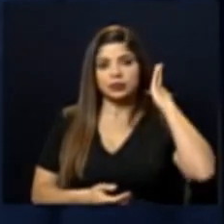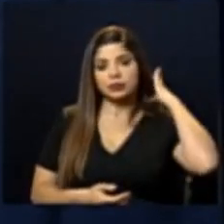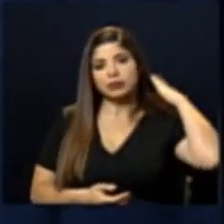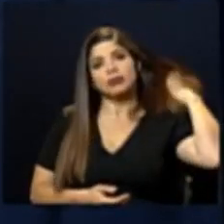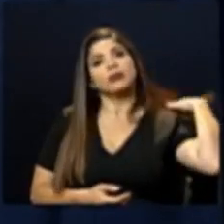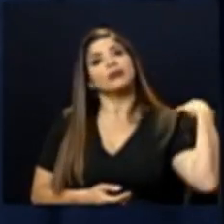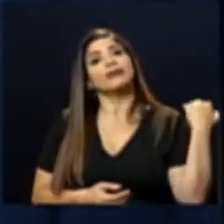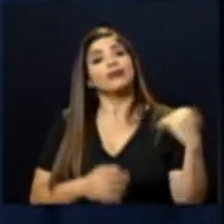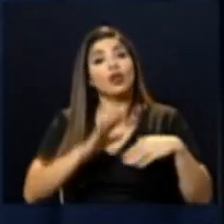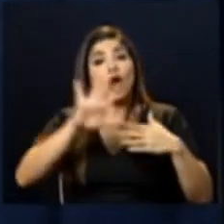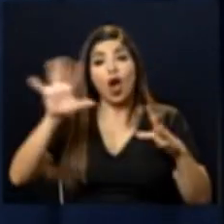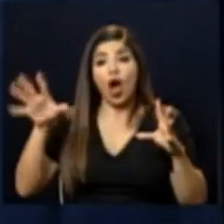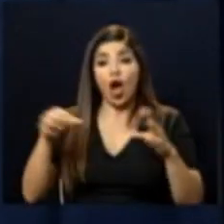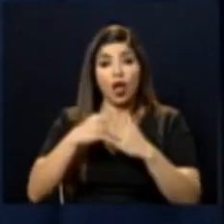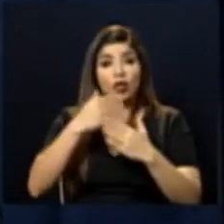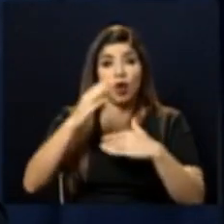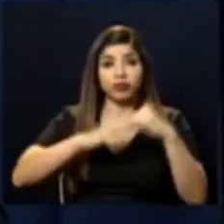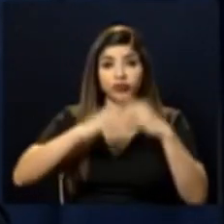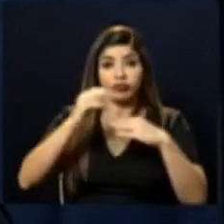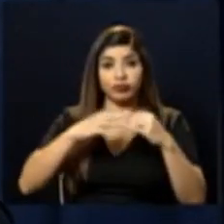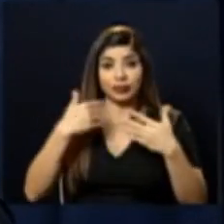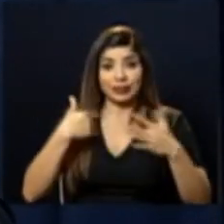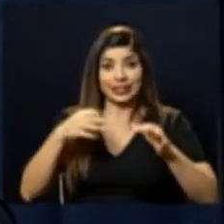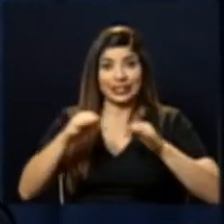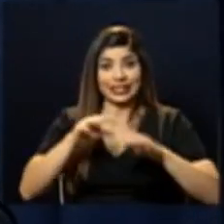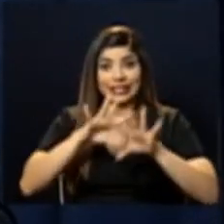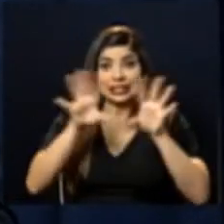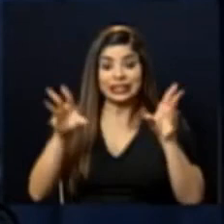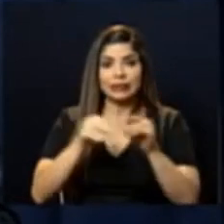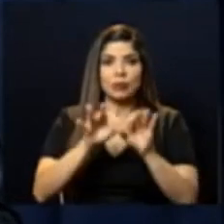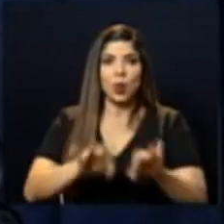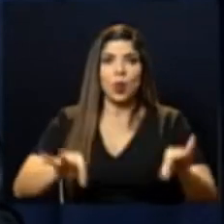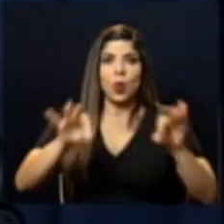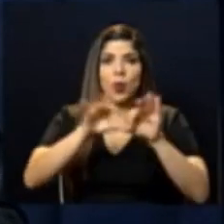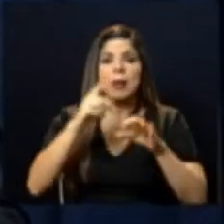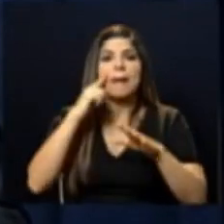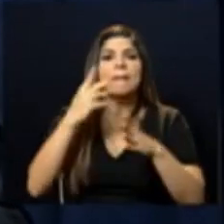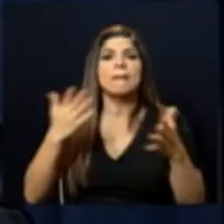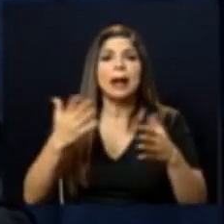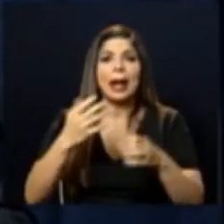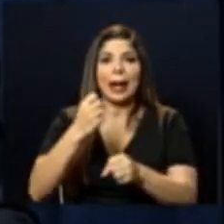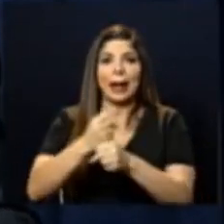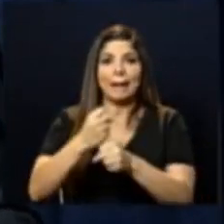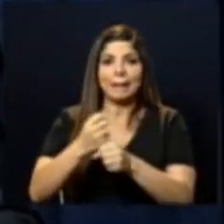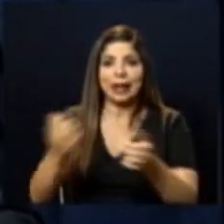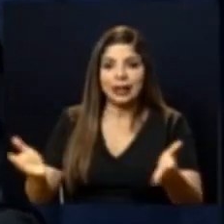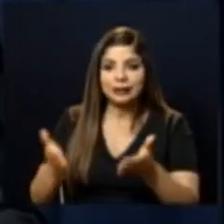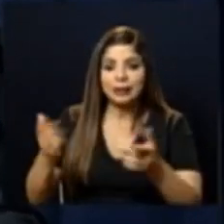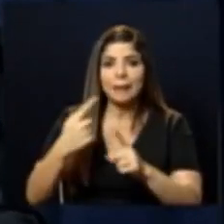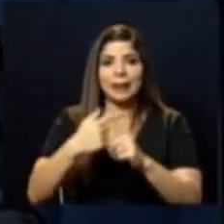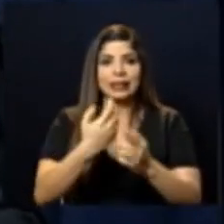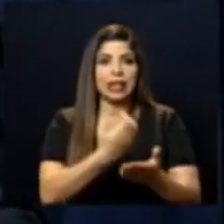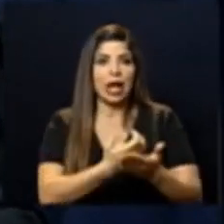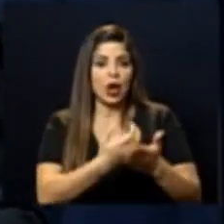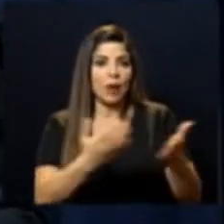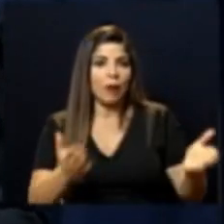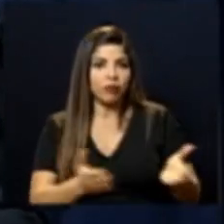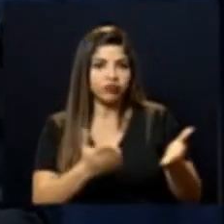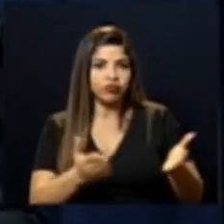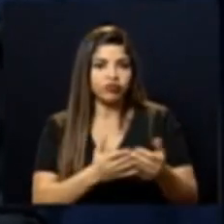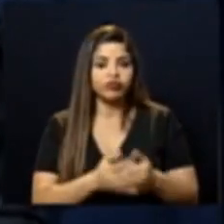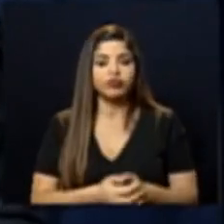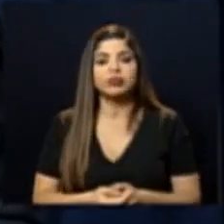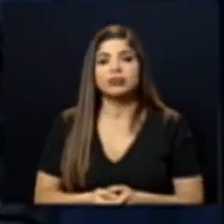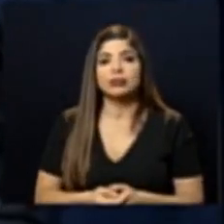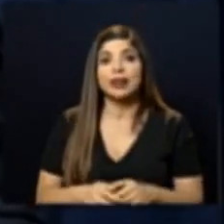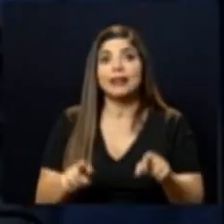Las obras antes mencionadas son fundamentales para activar el empleo y la economía.